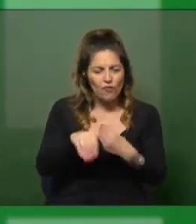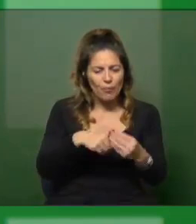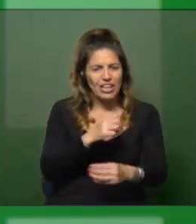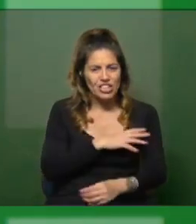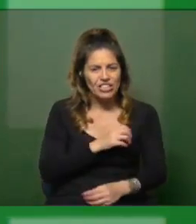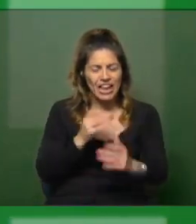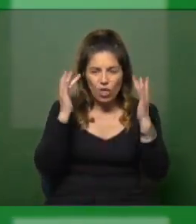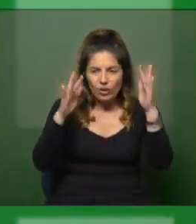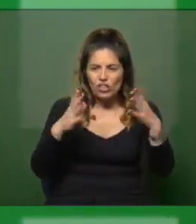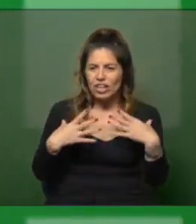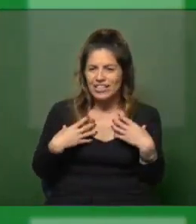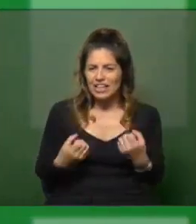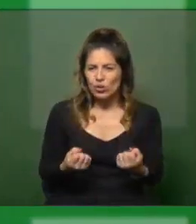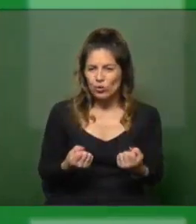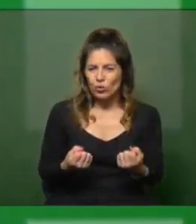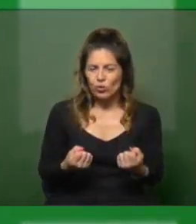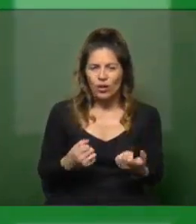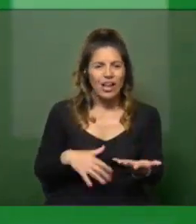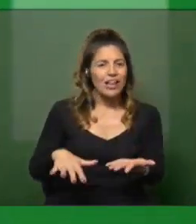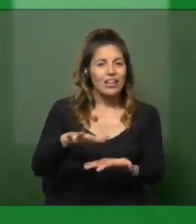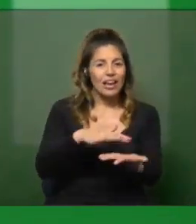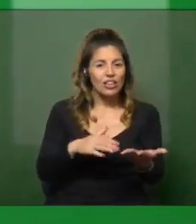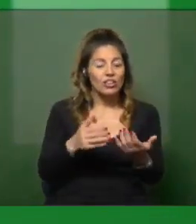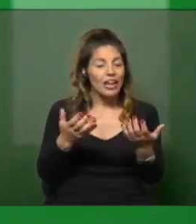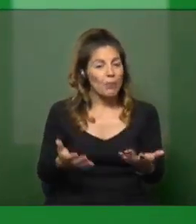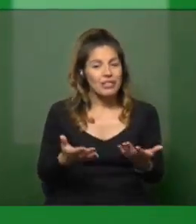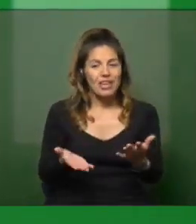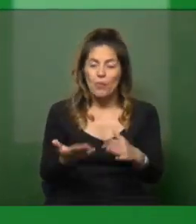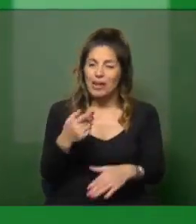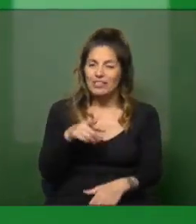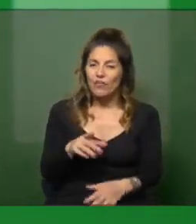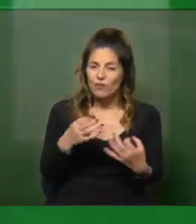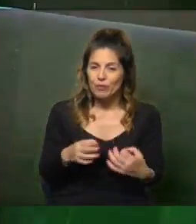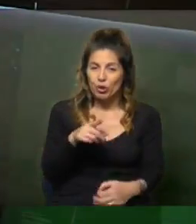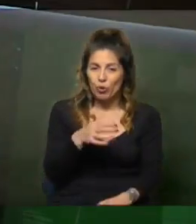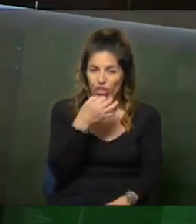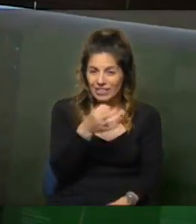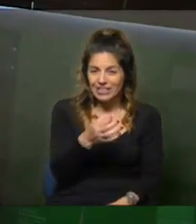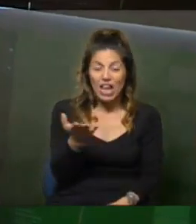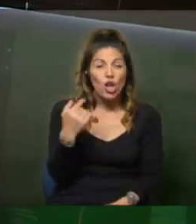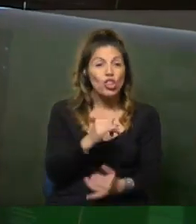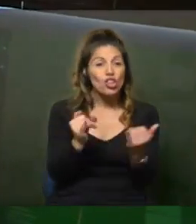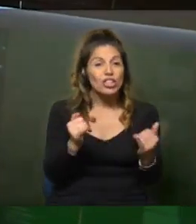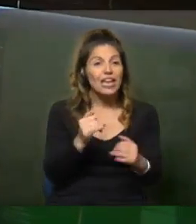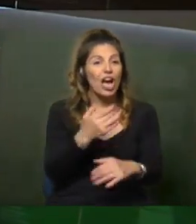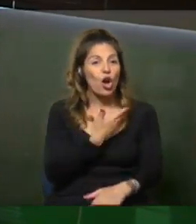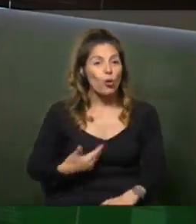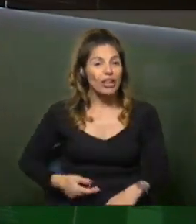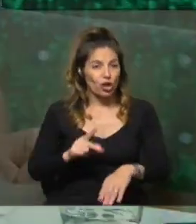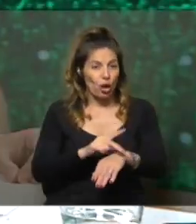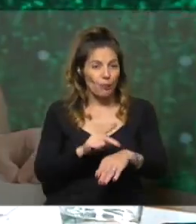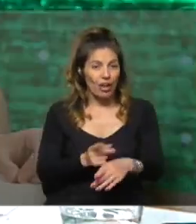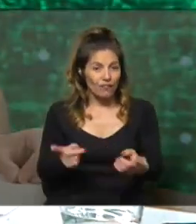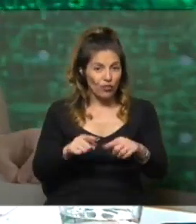educación y la salud en fin este la región tendría que pesar más en es re afirmo lo que vos decís Porque el otro día el gobierno de Paraguay restableció relaciones con